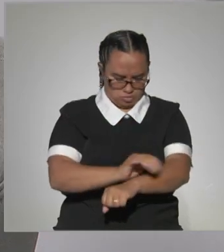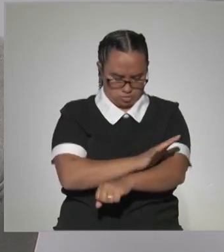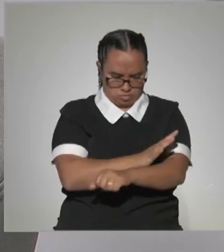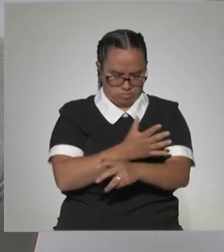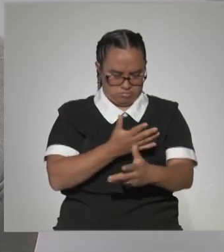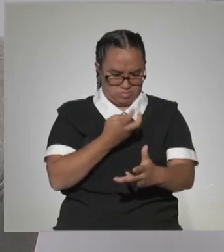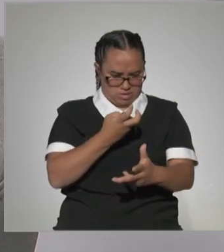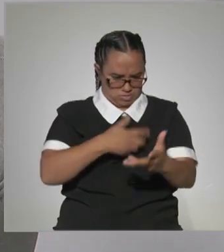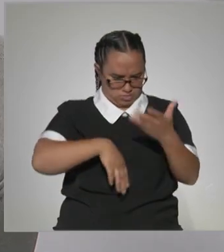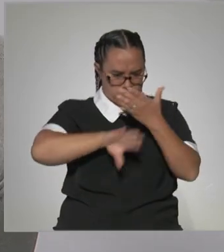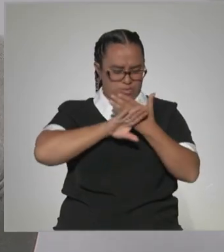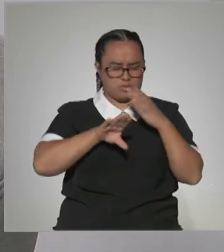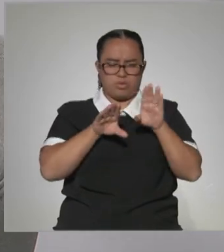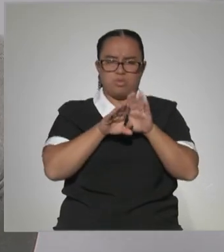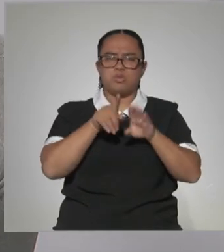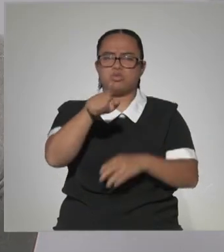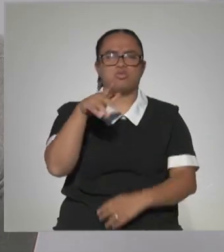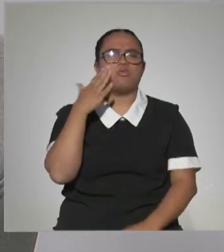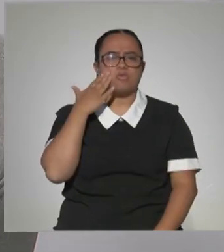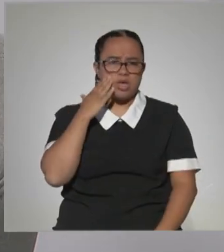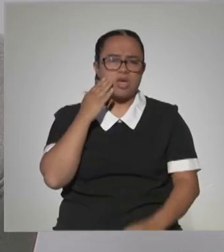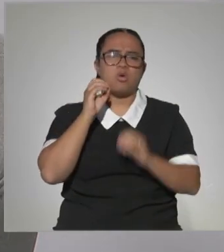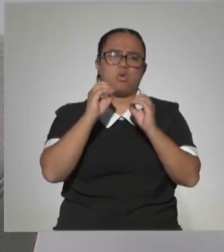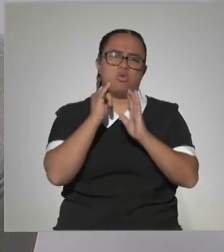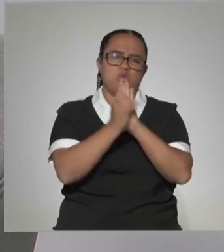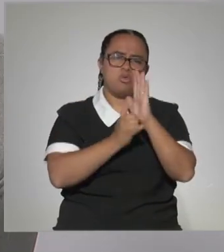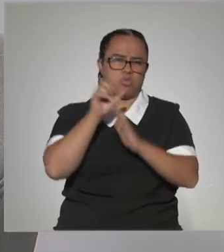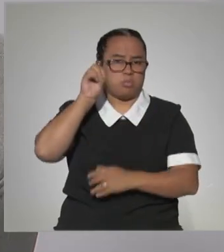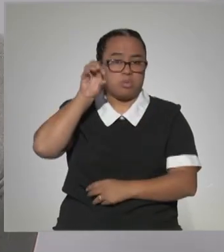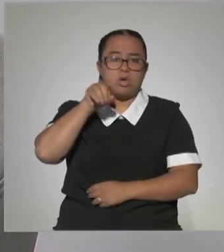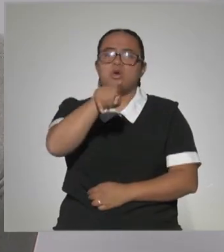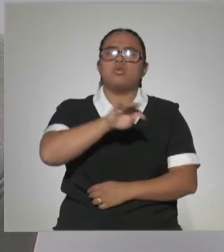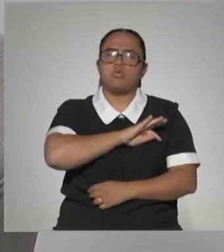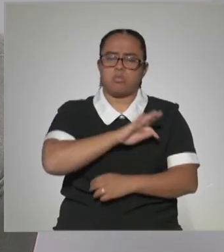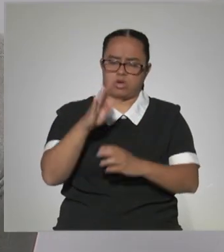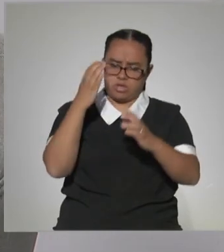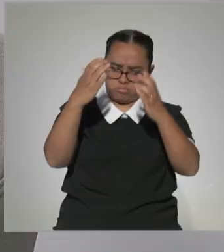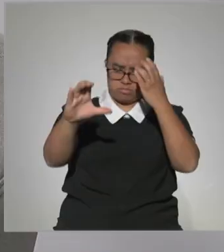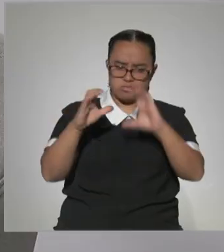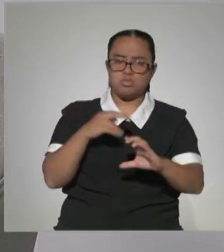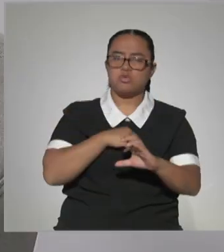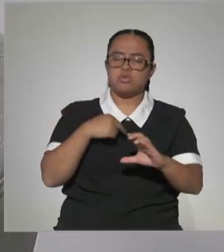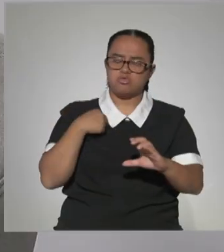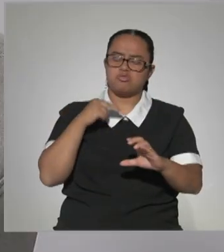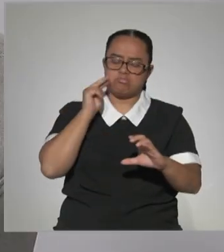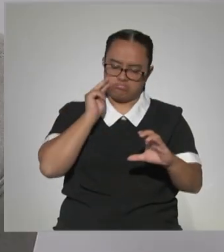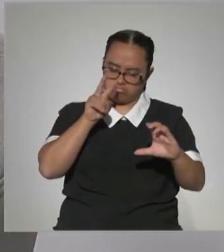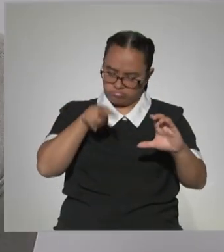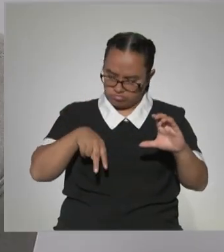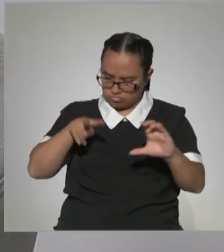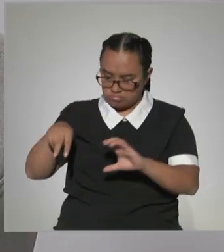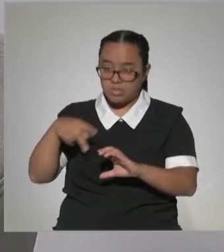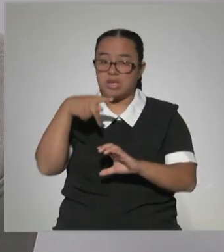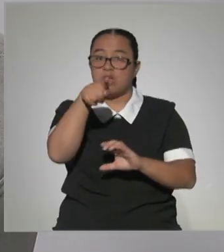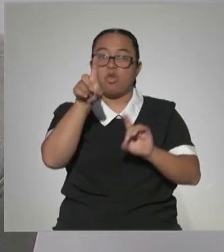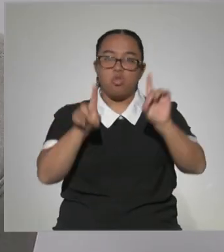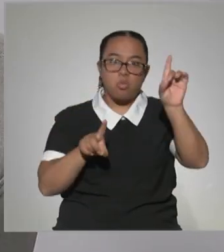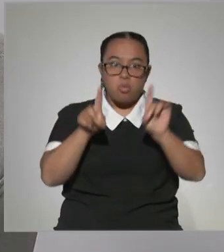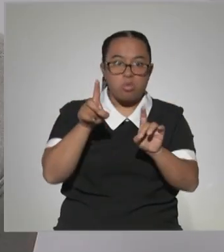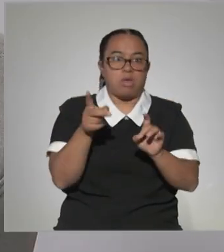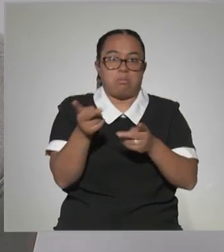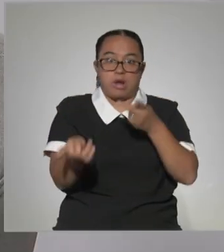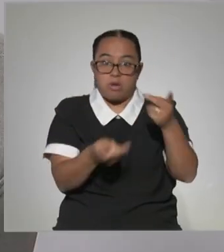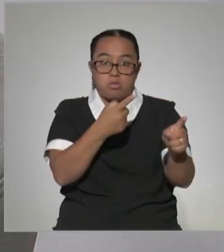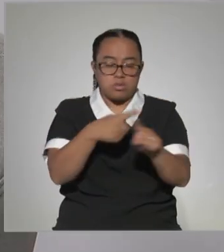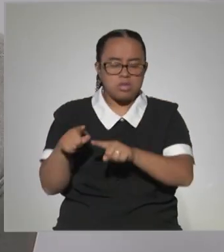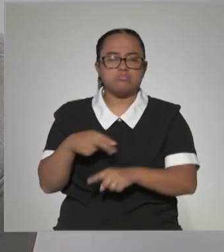Nos puedes escribir en Facebook o en YouTube Live y ahí vamos a estar leyendo tus comentarios, tus dudas, todas tus preguntas que tengas sobre el tema,